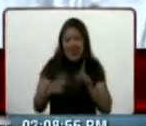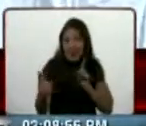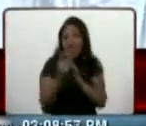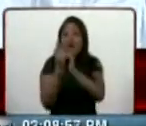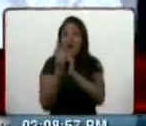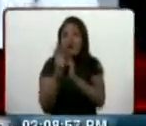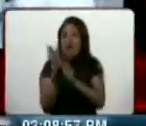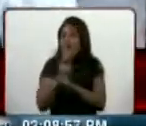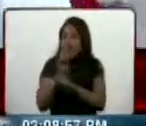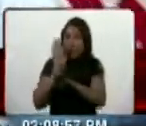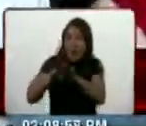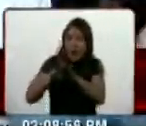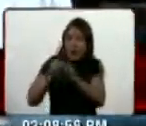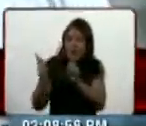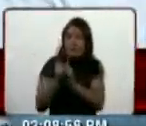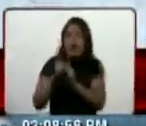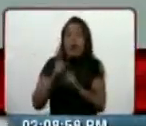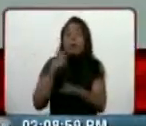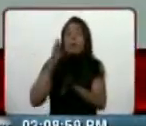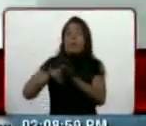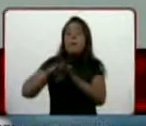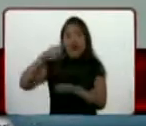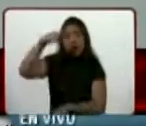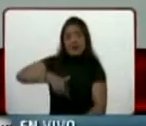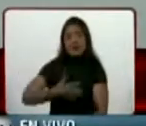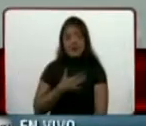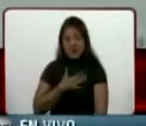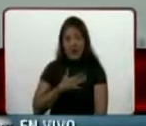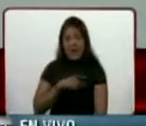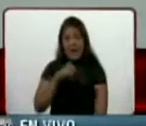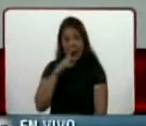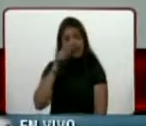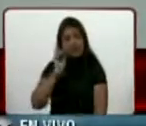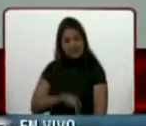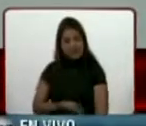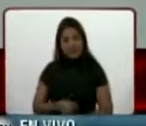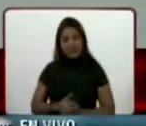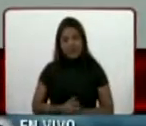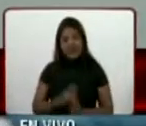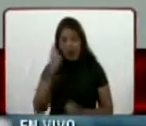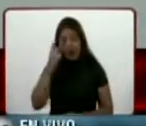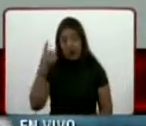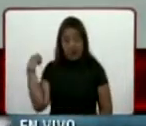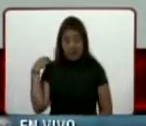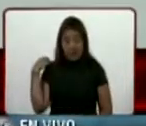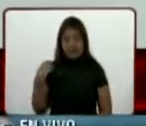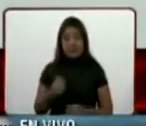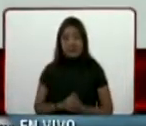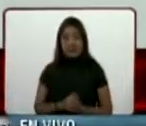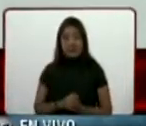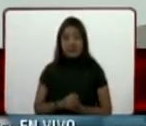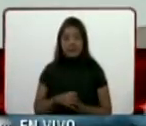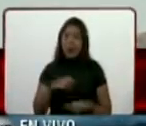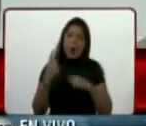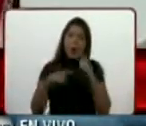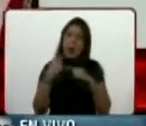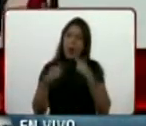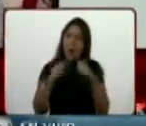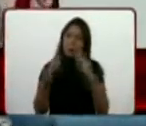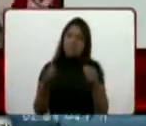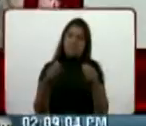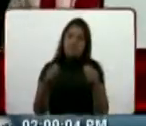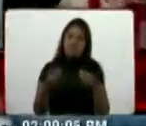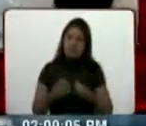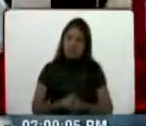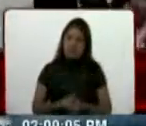llamó directamente Maduro, aquí estoy yo. Maduro también el día de ayer habló sobre cómo